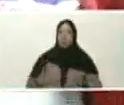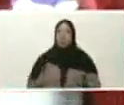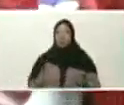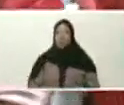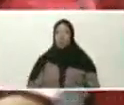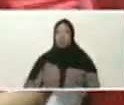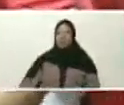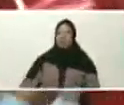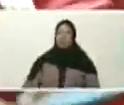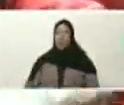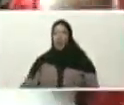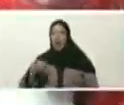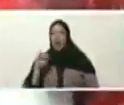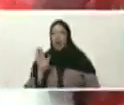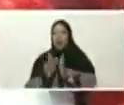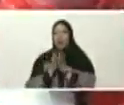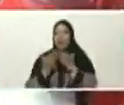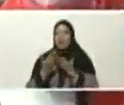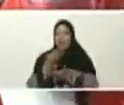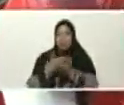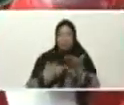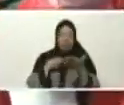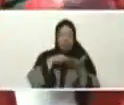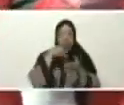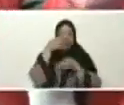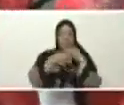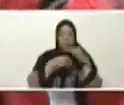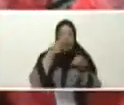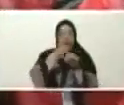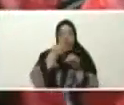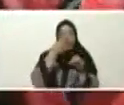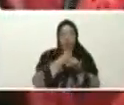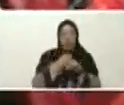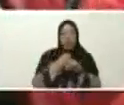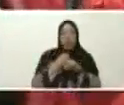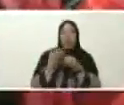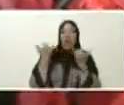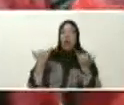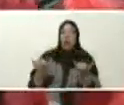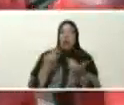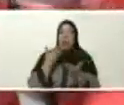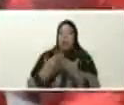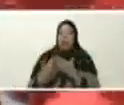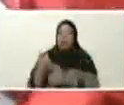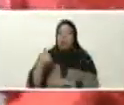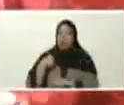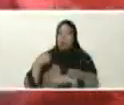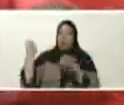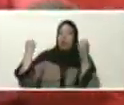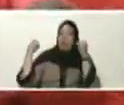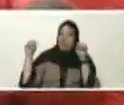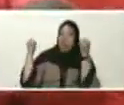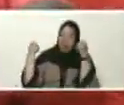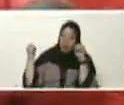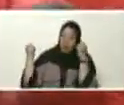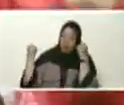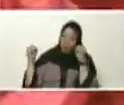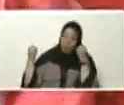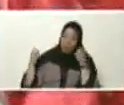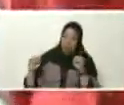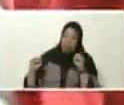manual que tenemos aquí, gracias a usted, vamos a implementar todas las reglas que he colocado aquí,